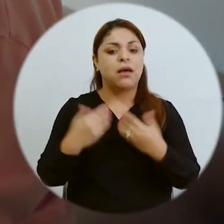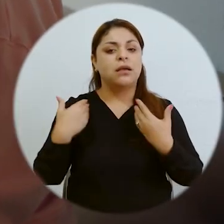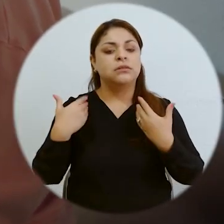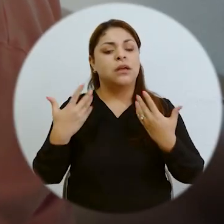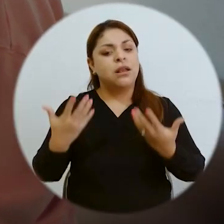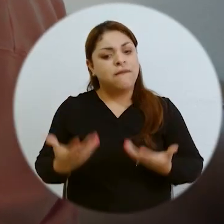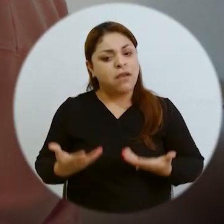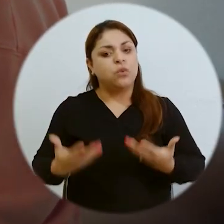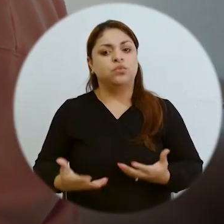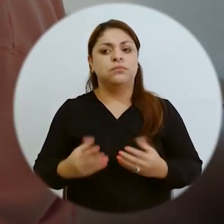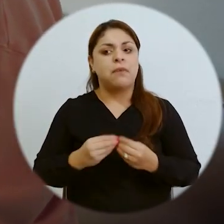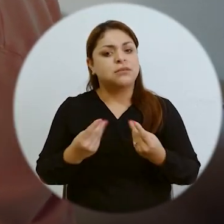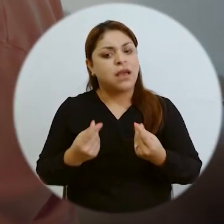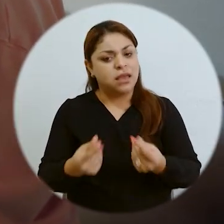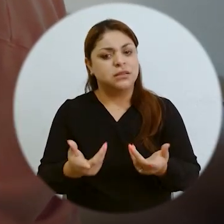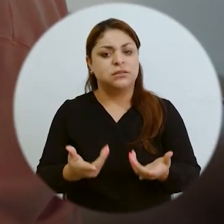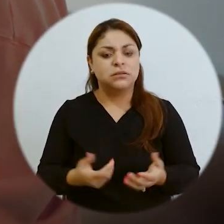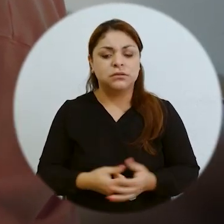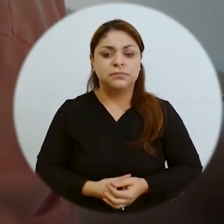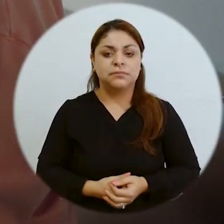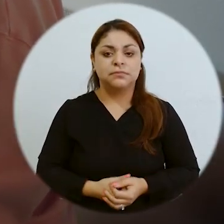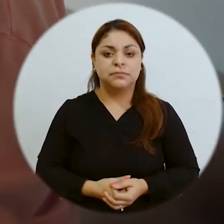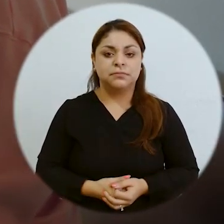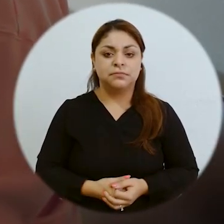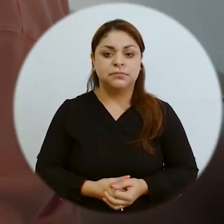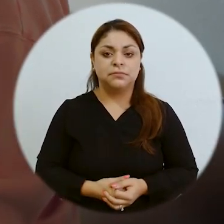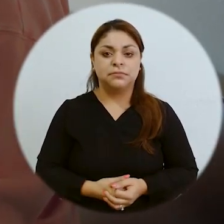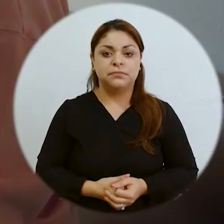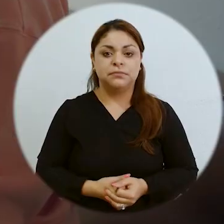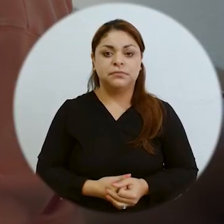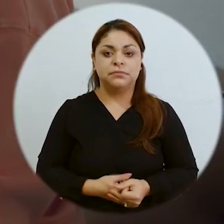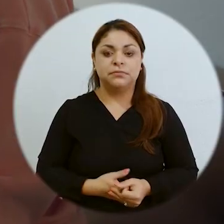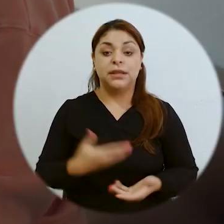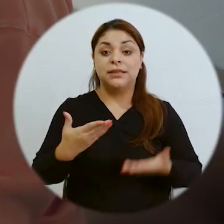de regulación. Posiblemente podríamos defender al consumidor